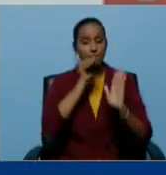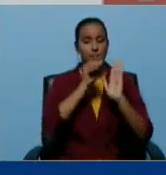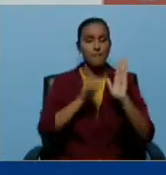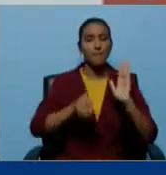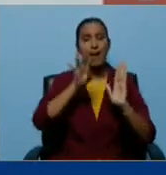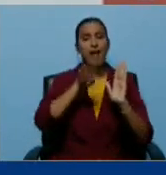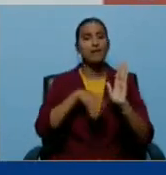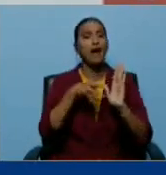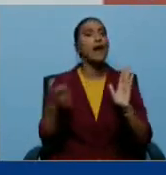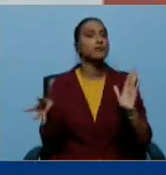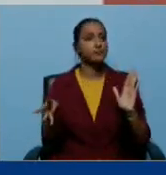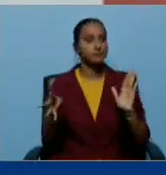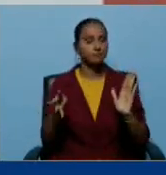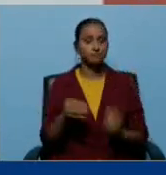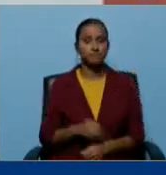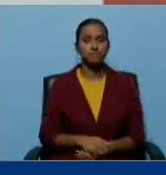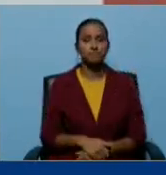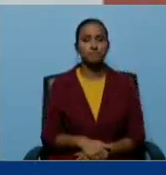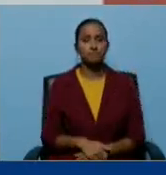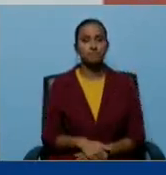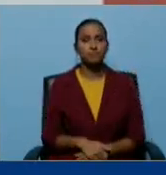Ya vamos a hablar de eso.